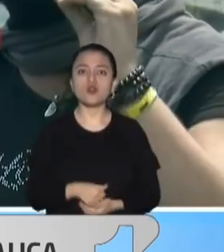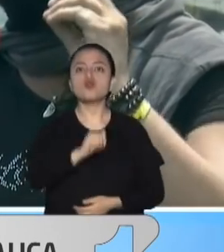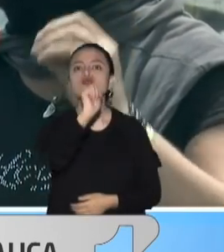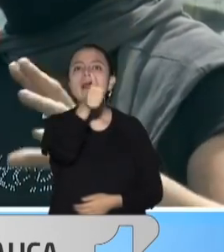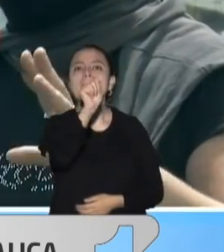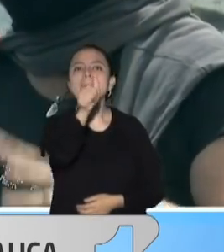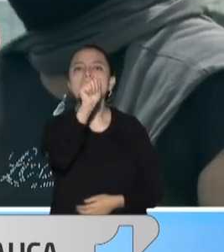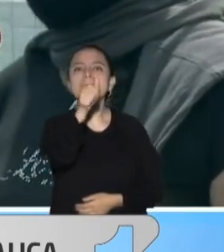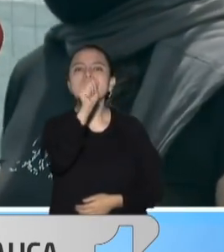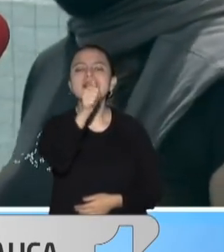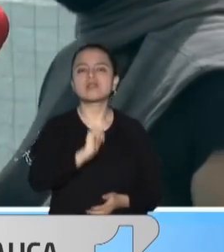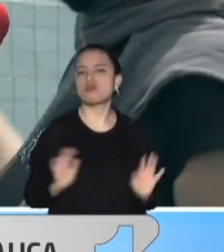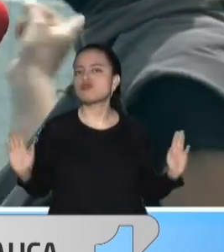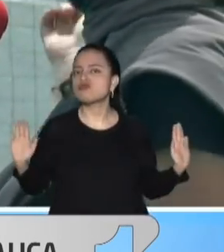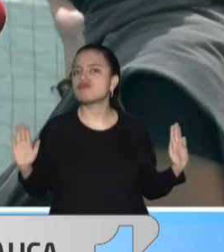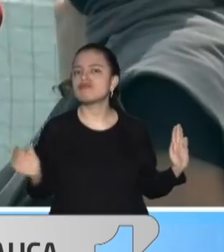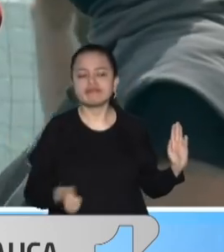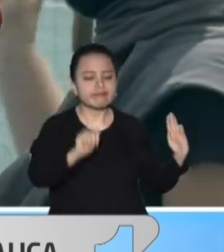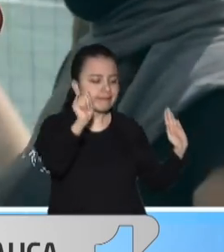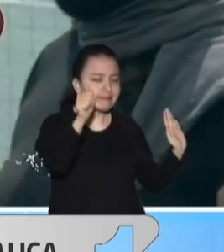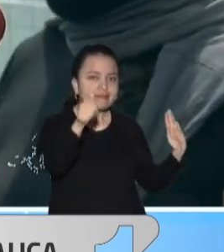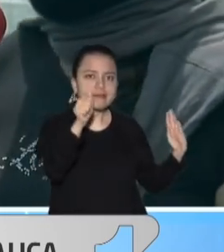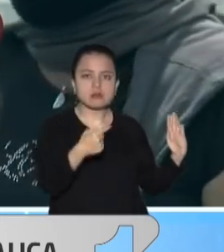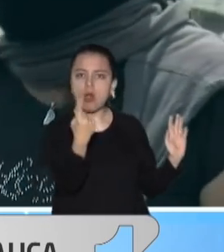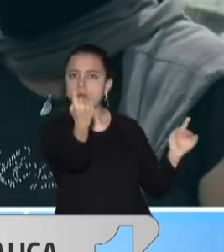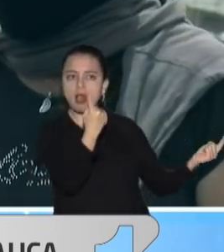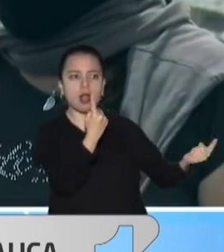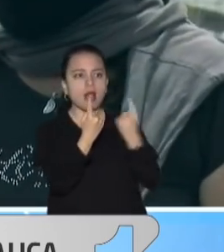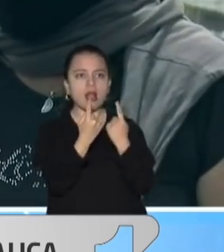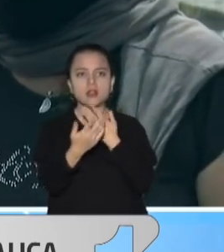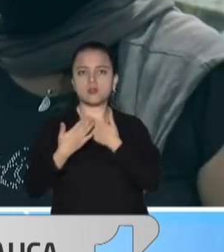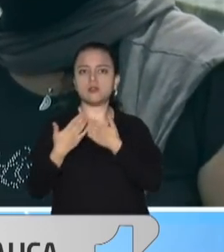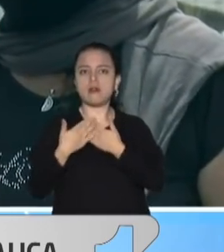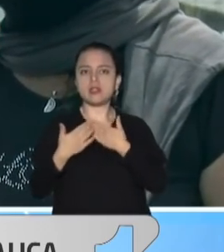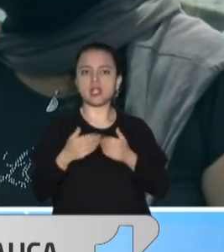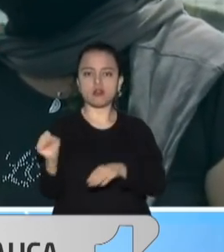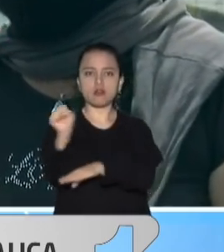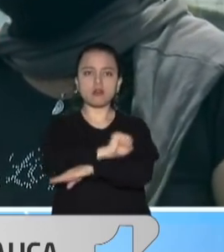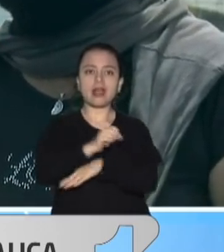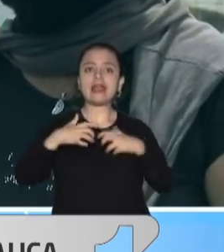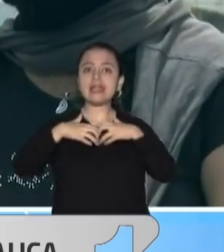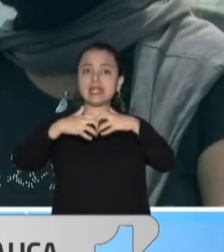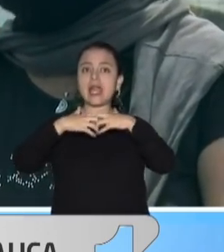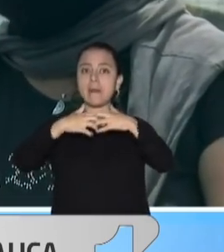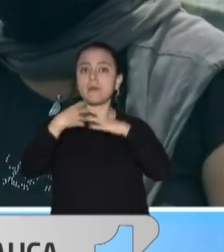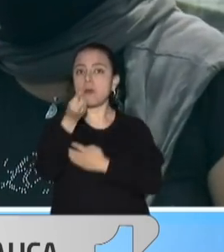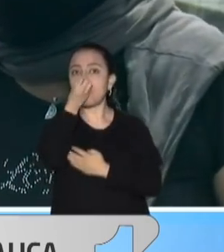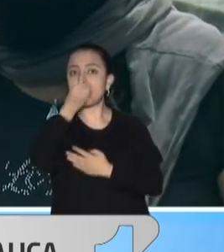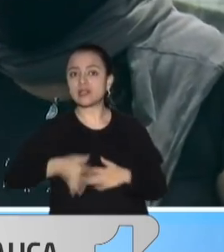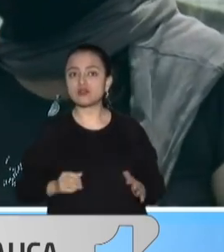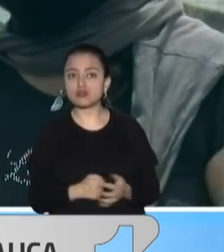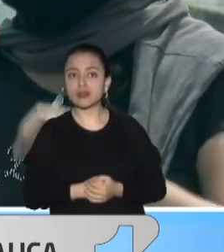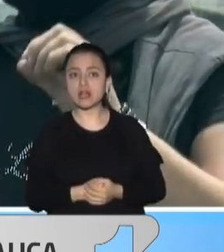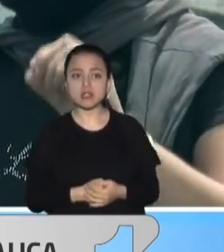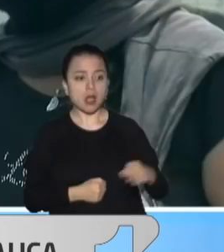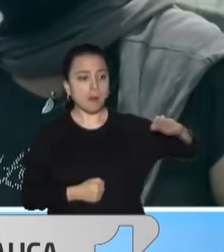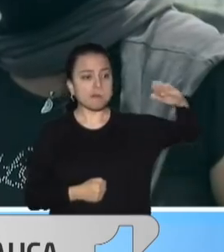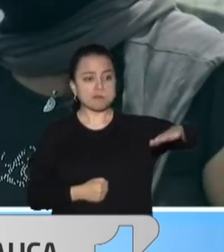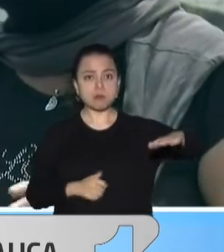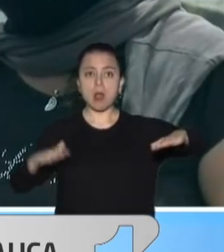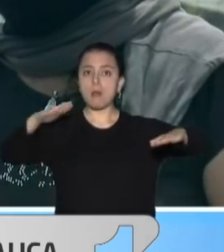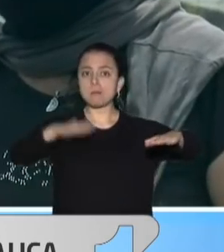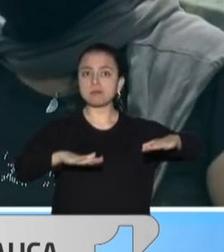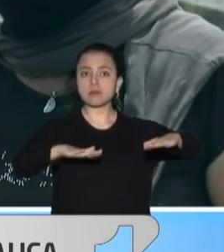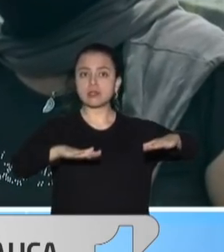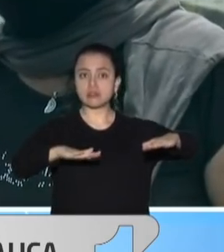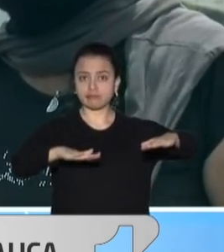vinieron por su propio gusto y nos dijeron que pusiéramos los camiones ahí, que los dejáramos ahí, y se llevaron sus llaves. Al otro día